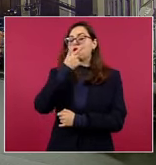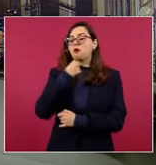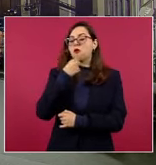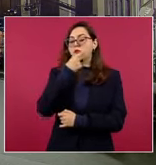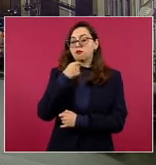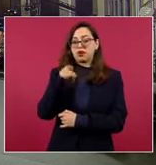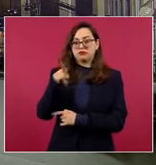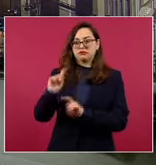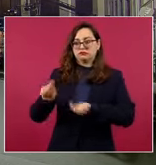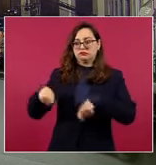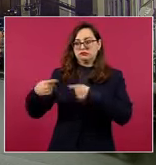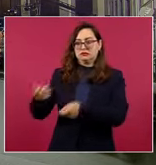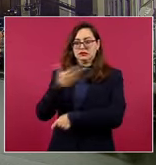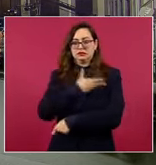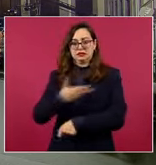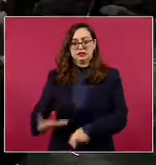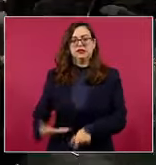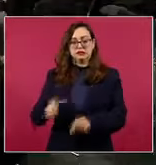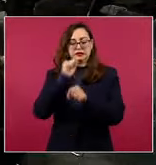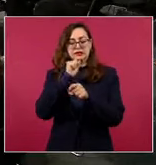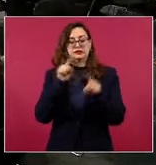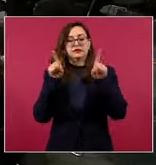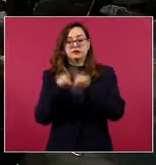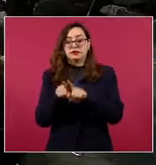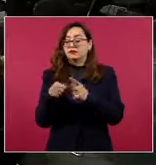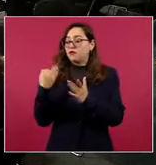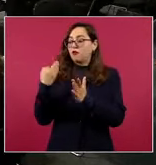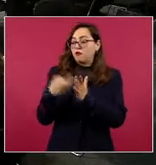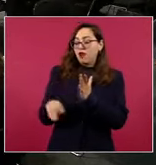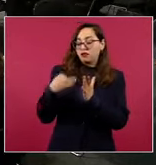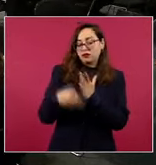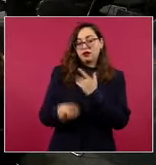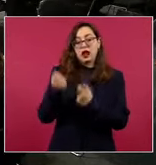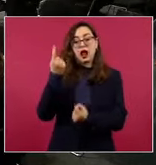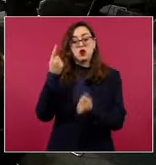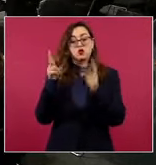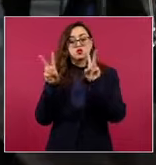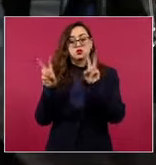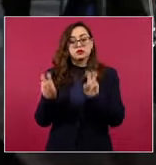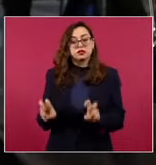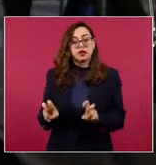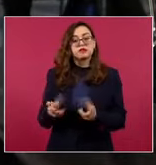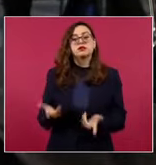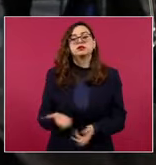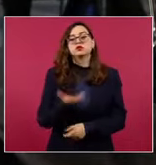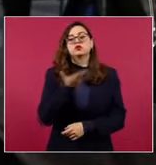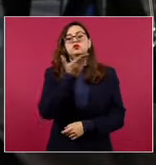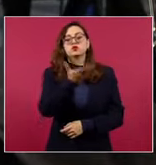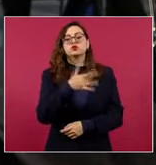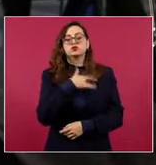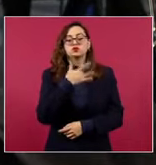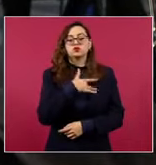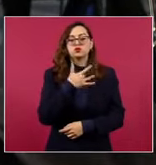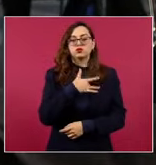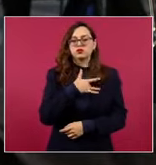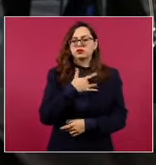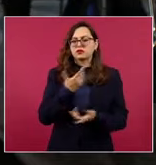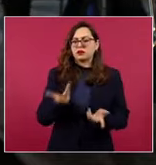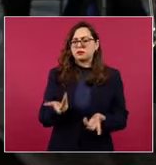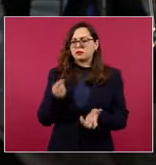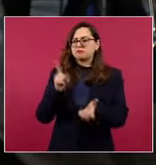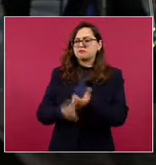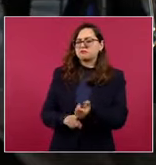pendientes importantes que se tienen que resolver. ¿Cuál es el posicionamiento que se tiene en torno al avance? También de temas que pudieran